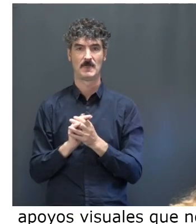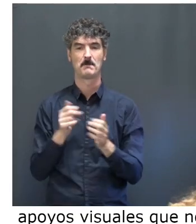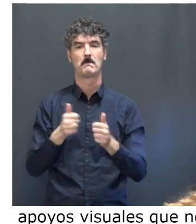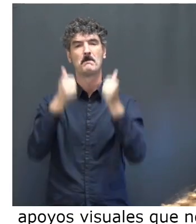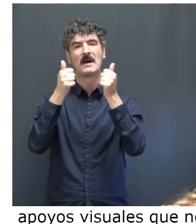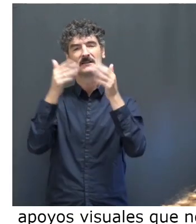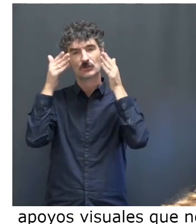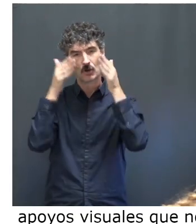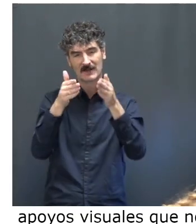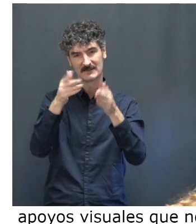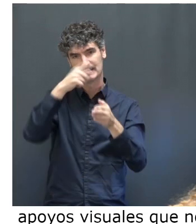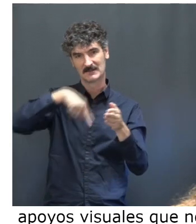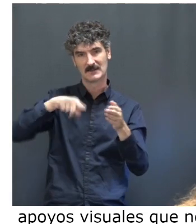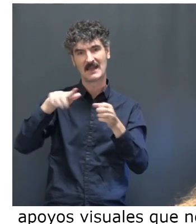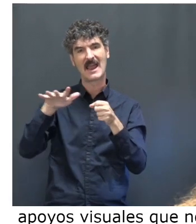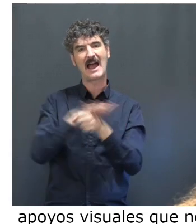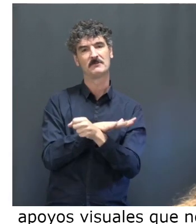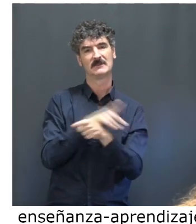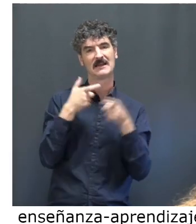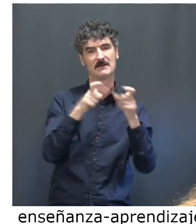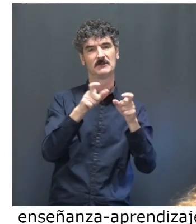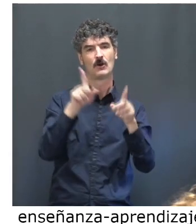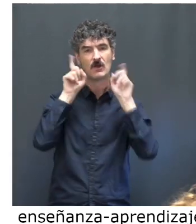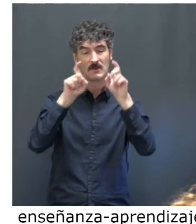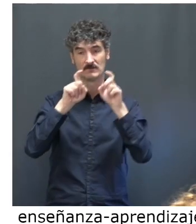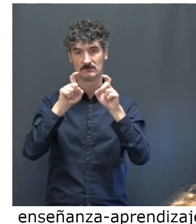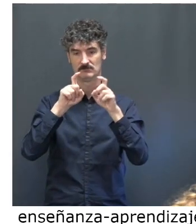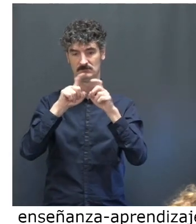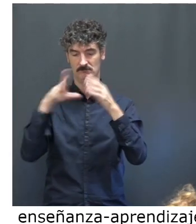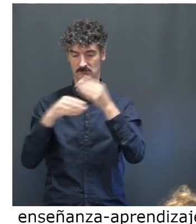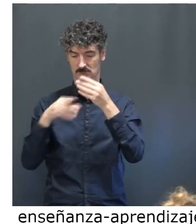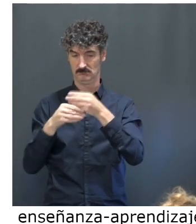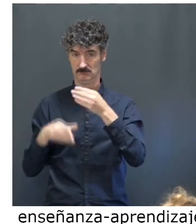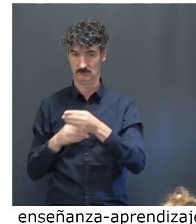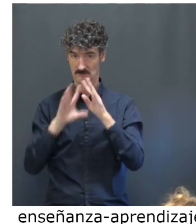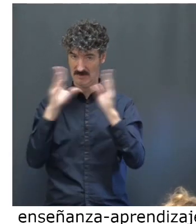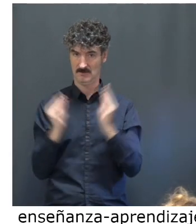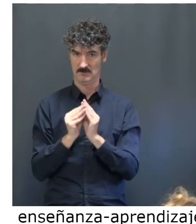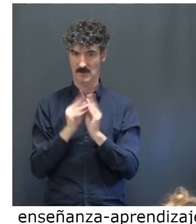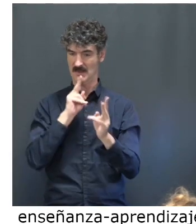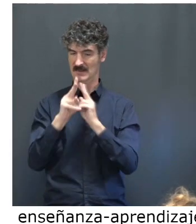más concretas dentro del ámbito educativo. Un poco recapitulando de vuestras respuestas, ¿no?